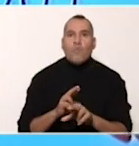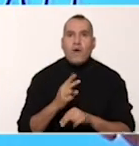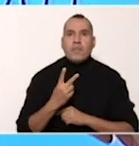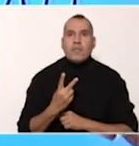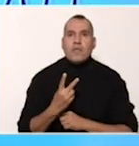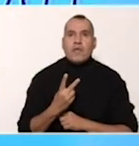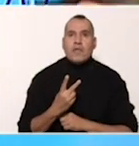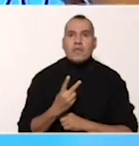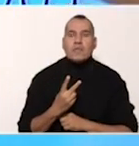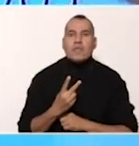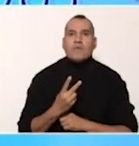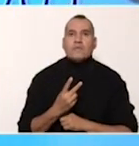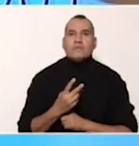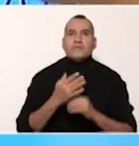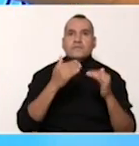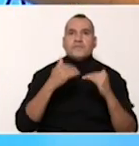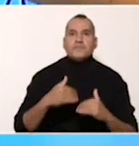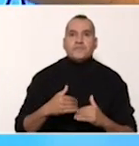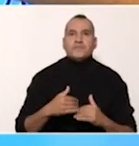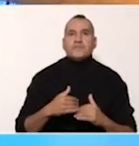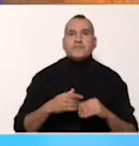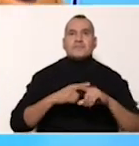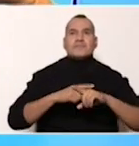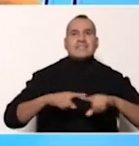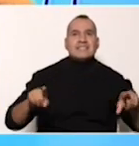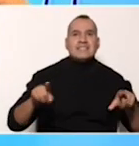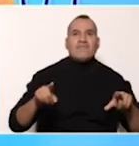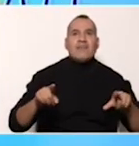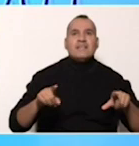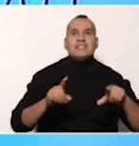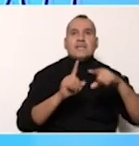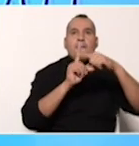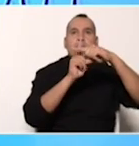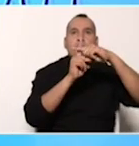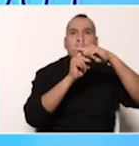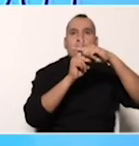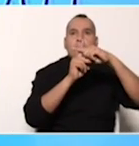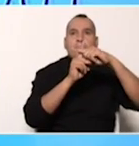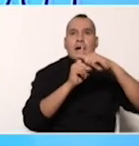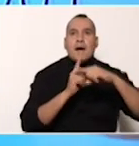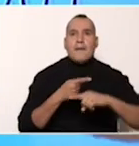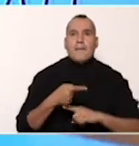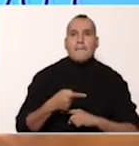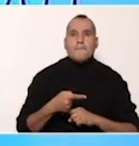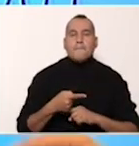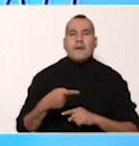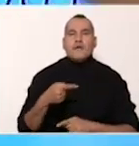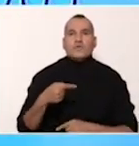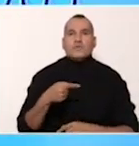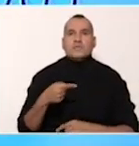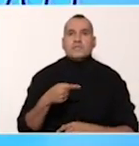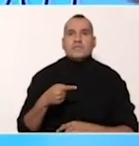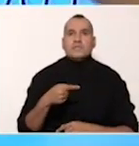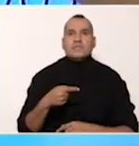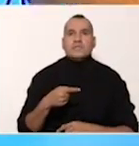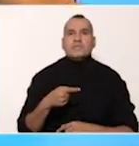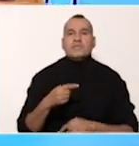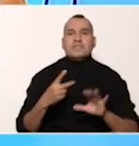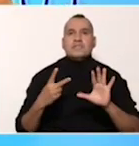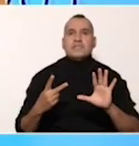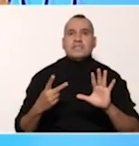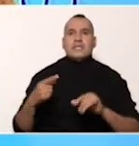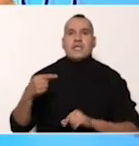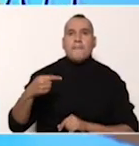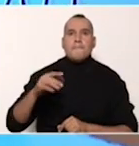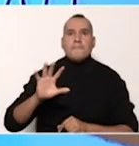variable y el mismo exponente. Signos diferentes, también lo resto. Pongo el signo del número mayor, positivo. 7